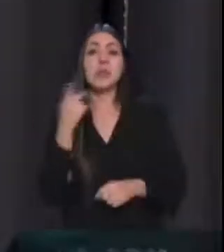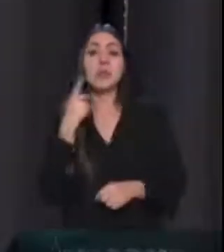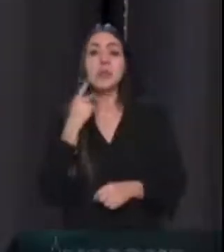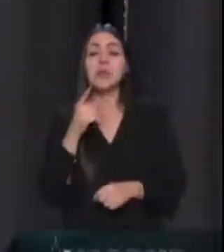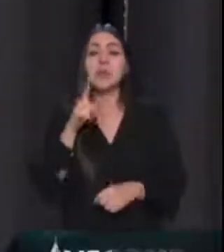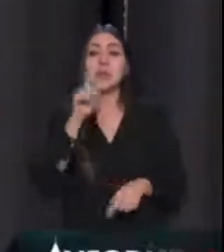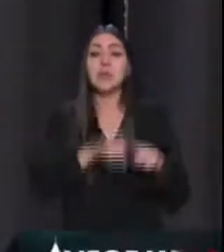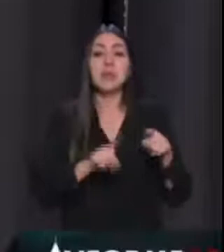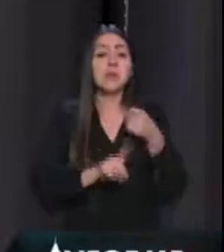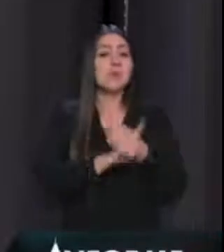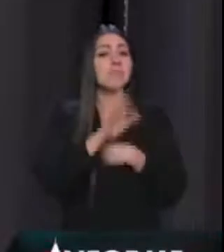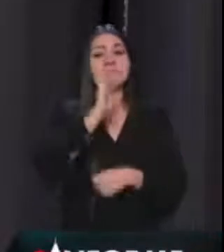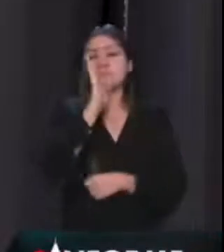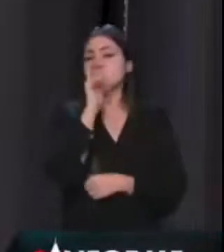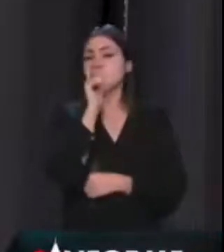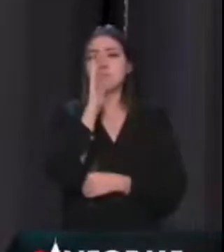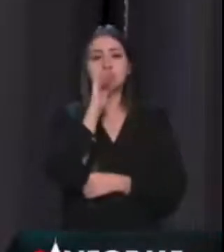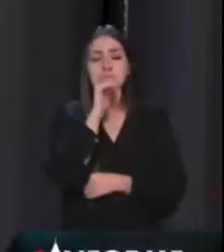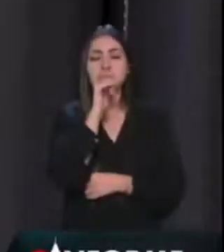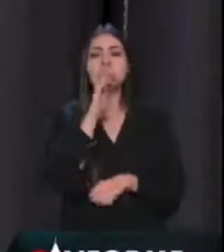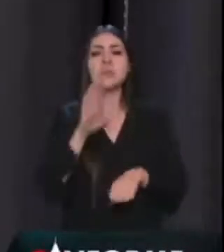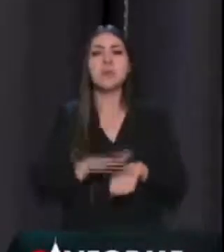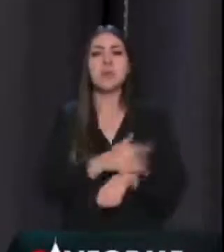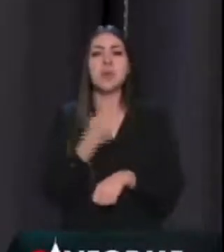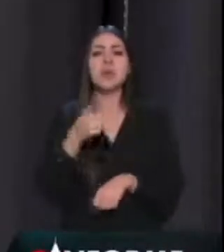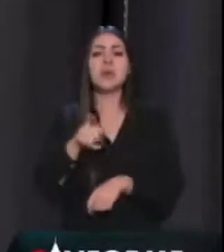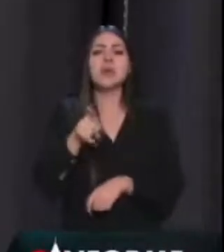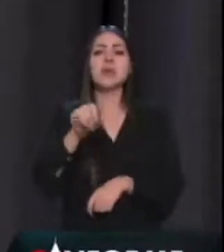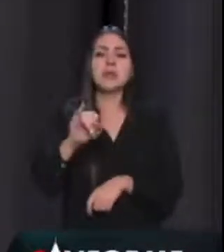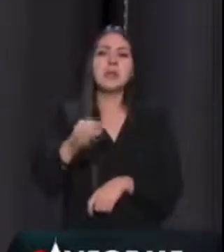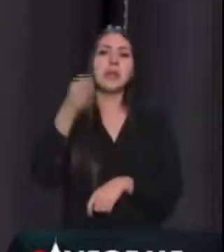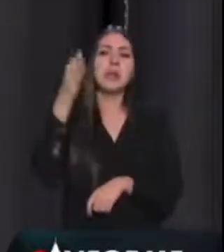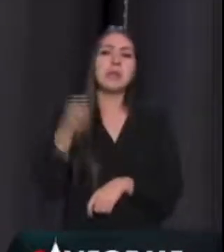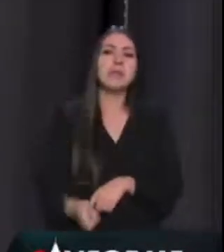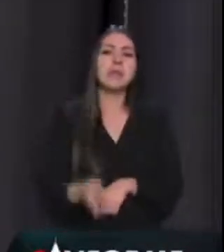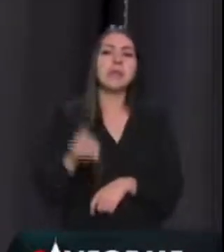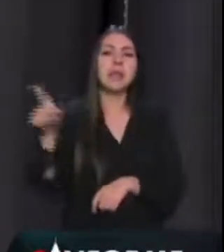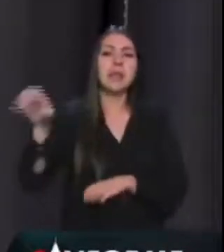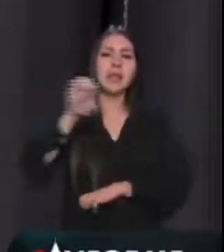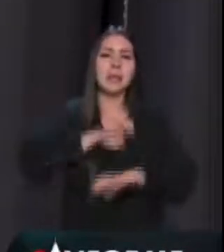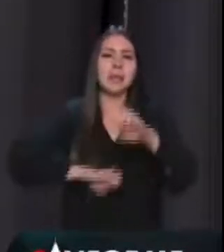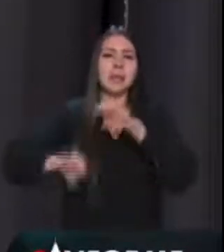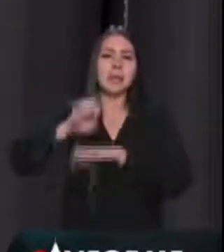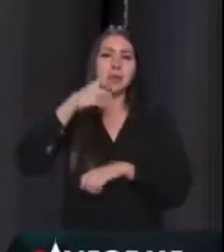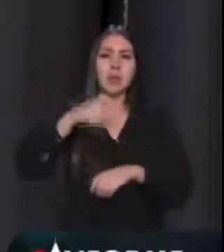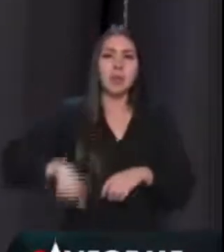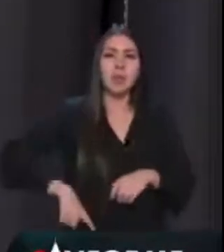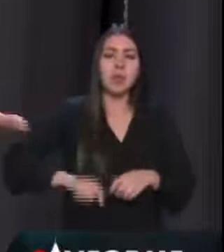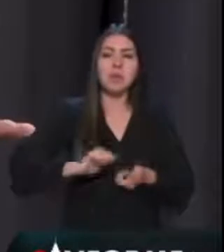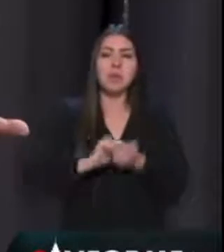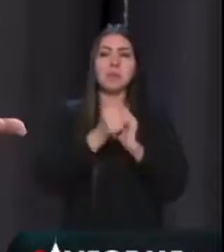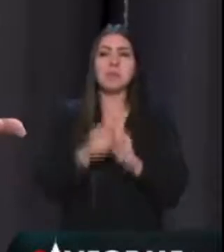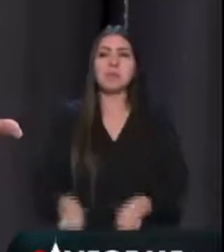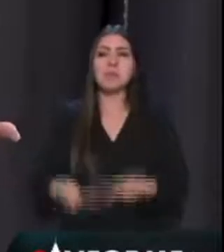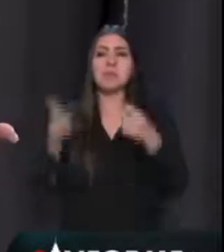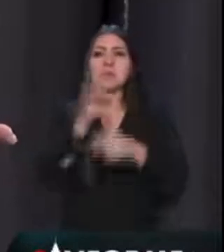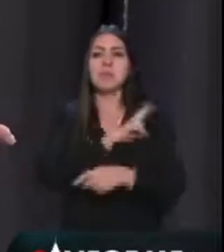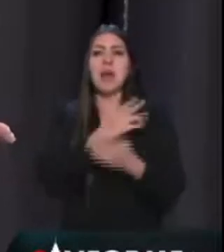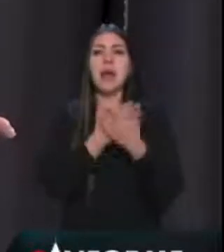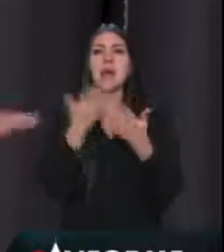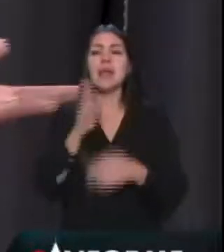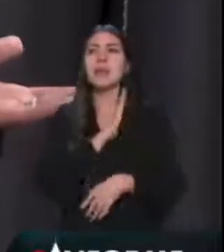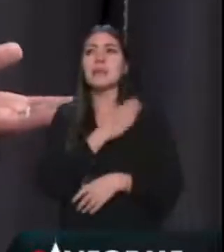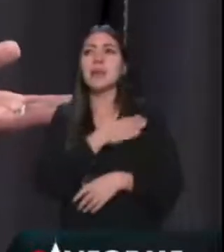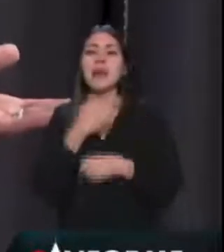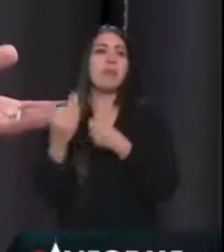problema por una sencilla razón. Permitieron la privatización de Endesa, que era una empresa pública, y hoy los españoles no se pueden